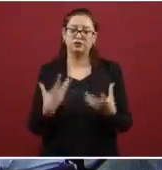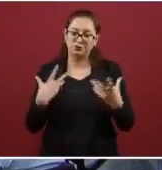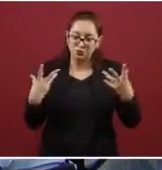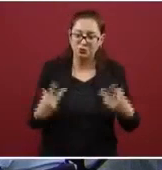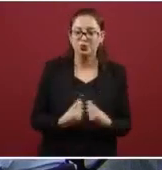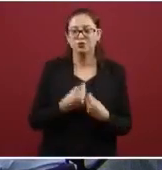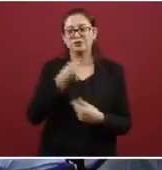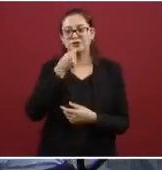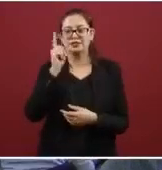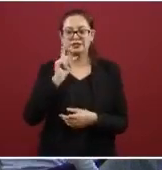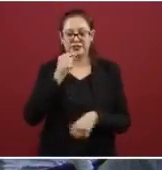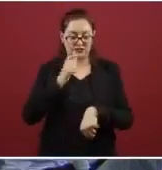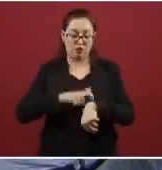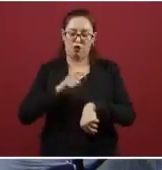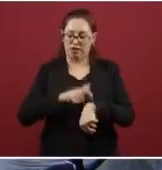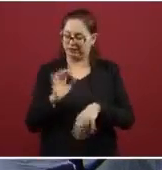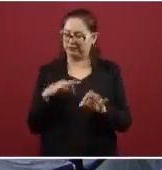desayunar, ya es la hora